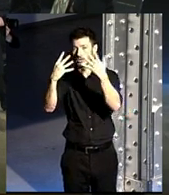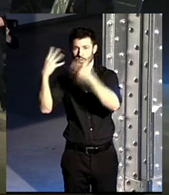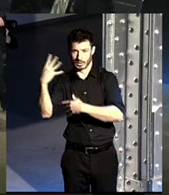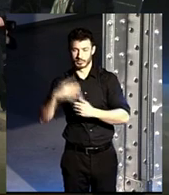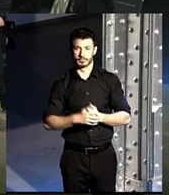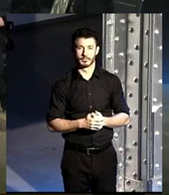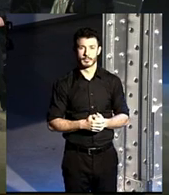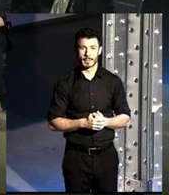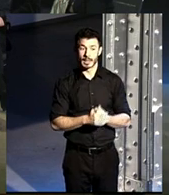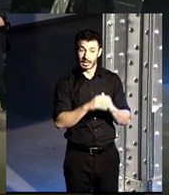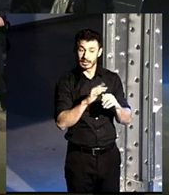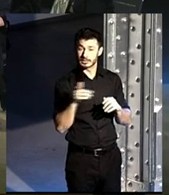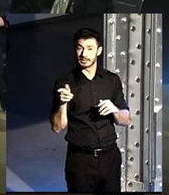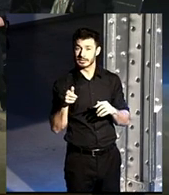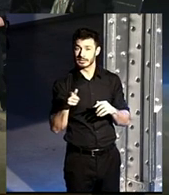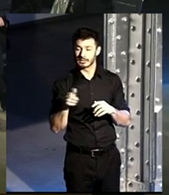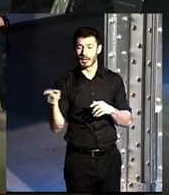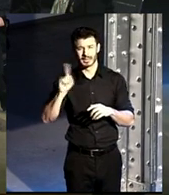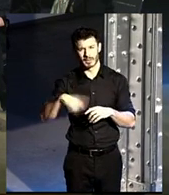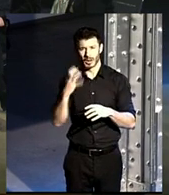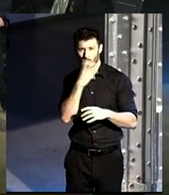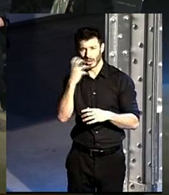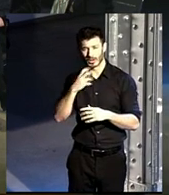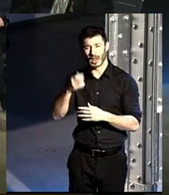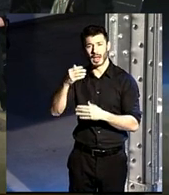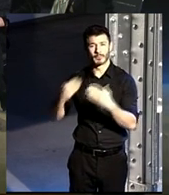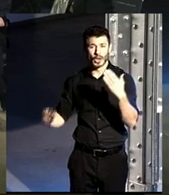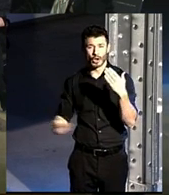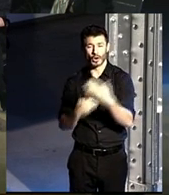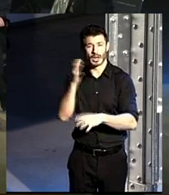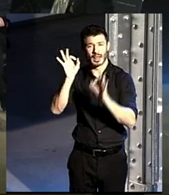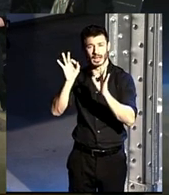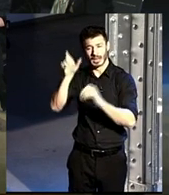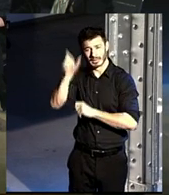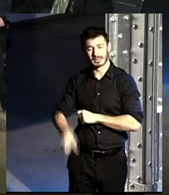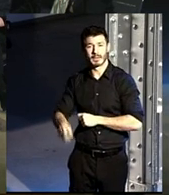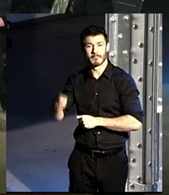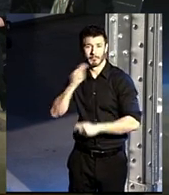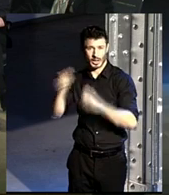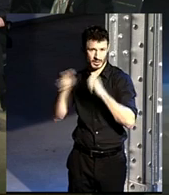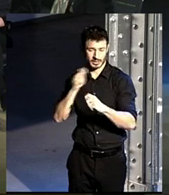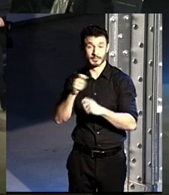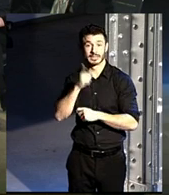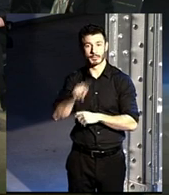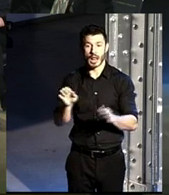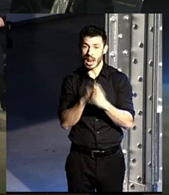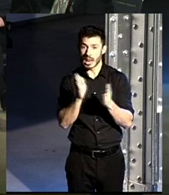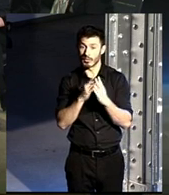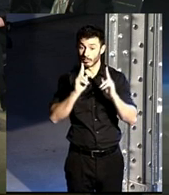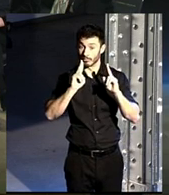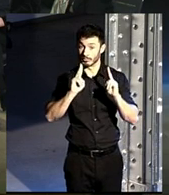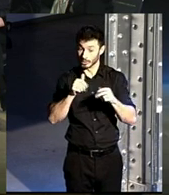la jornada del periodista también. Pero hay también, por ejemplo, en el libro póstumo Ayer y